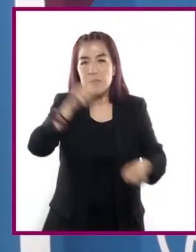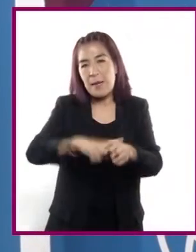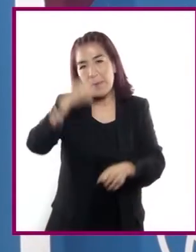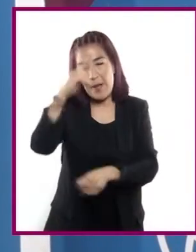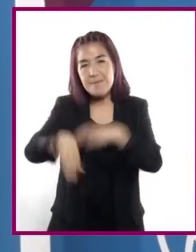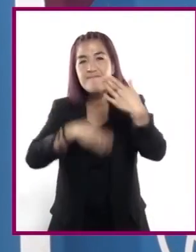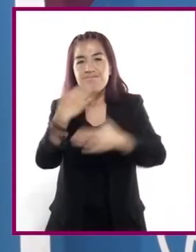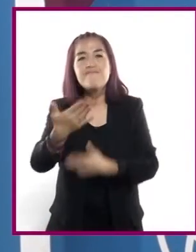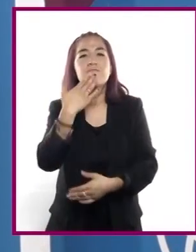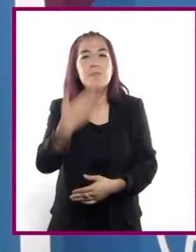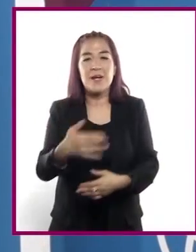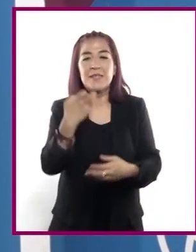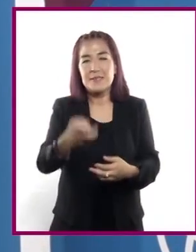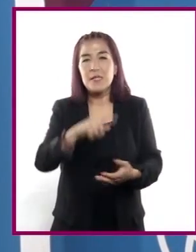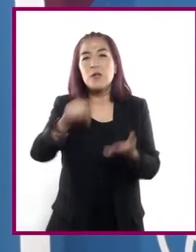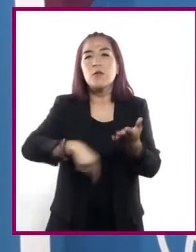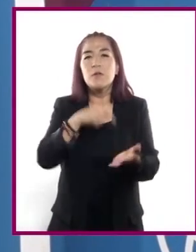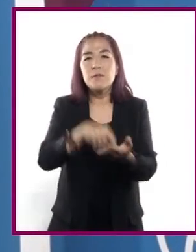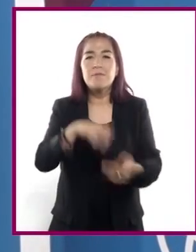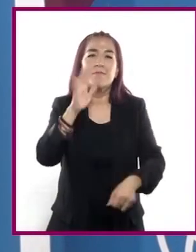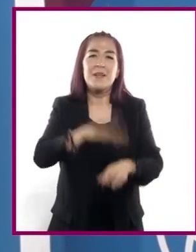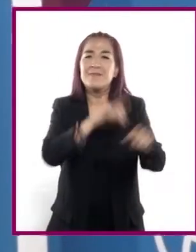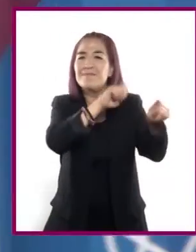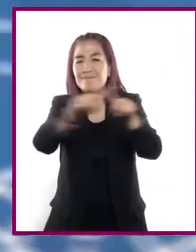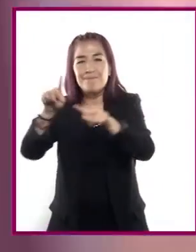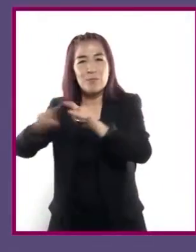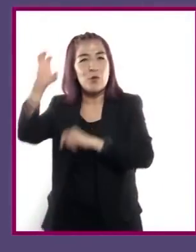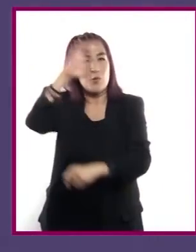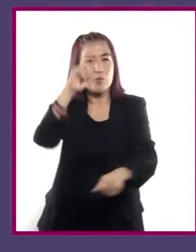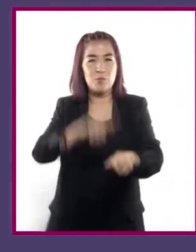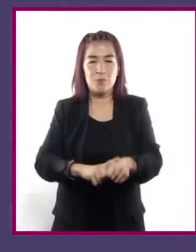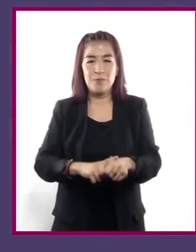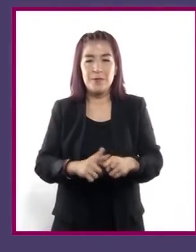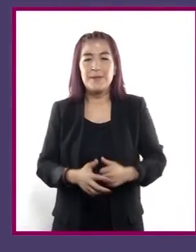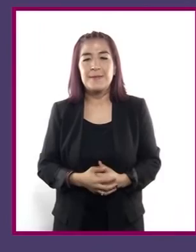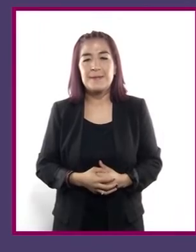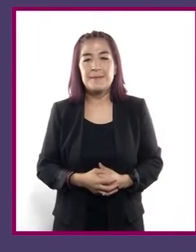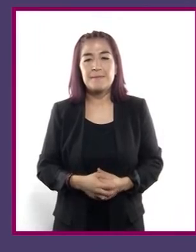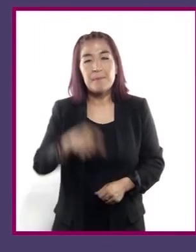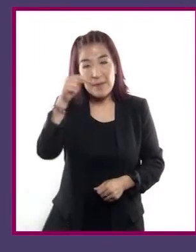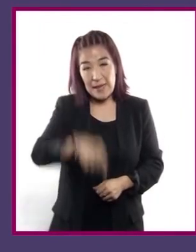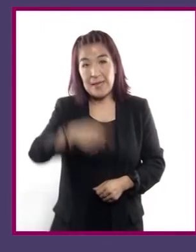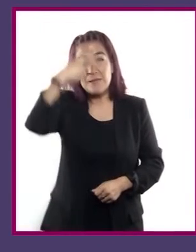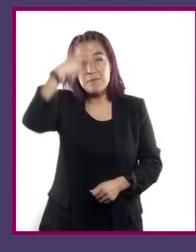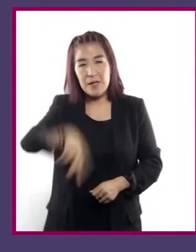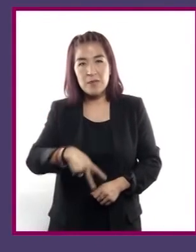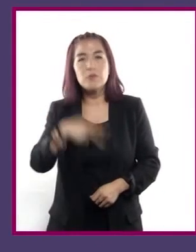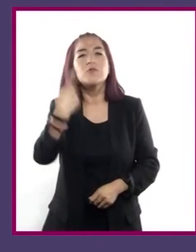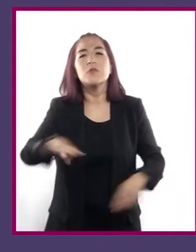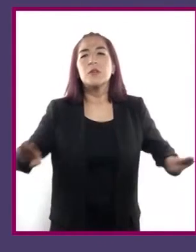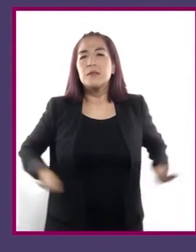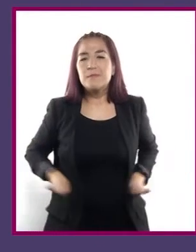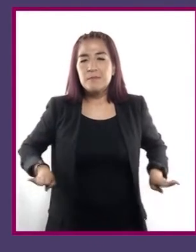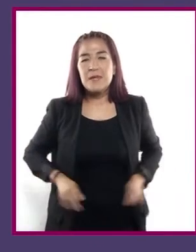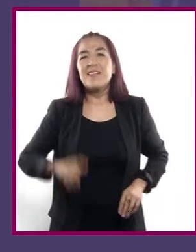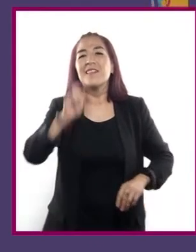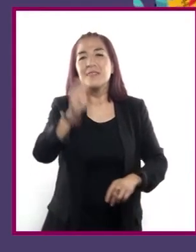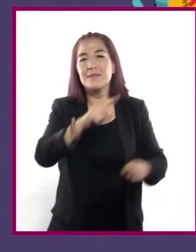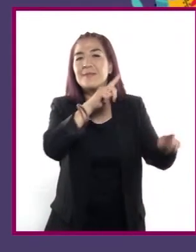los territorios con la multiplicidad de la cultura. México se caracteriza por